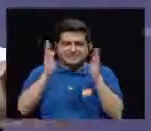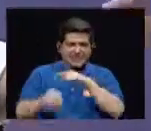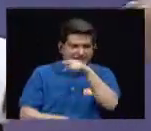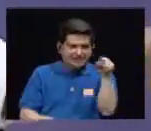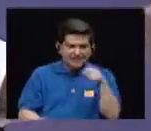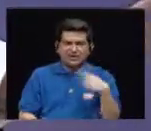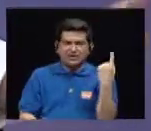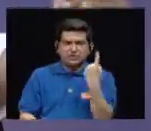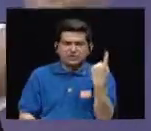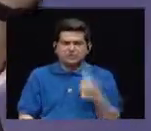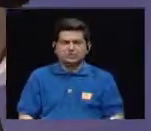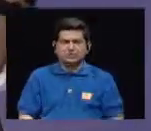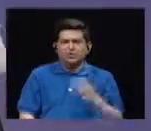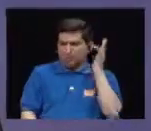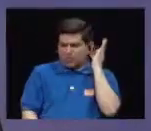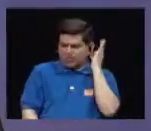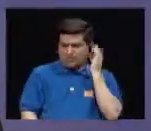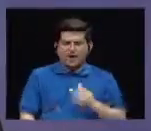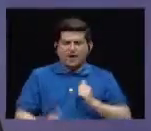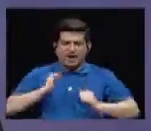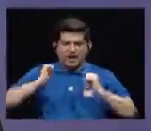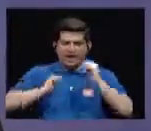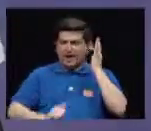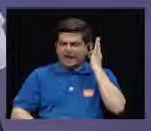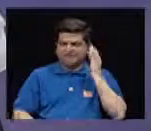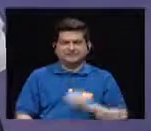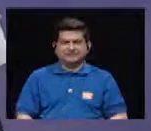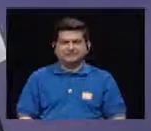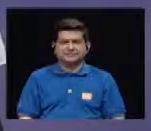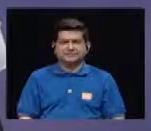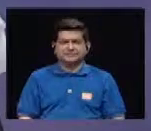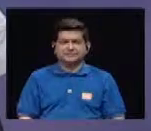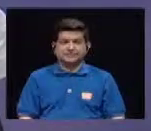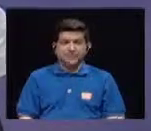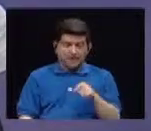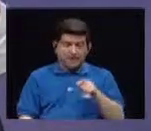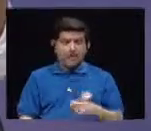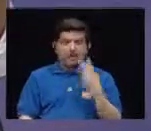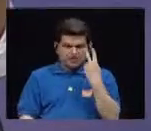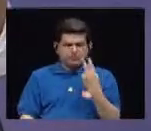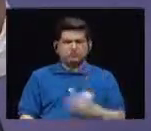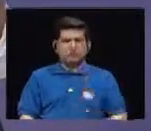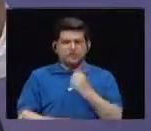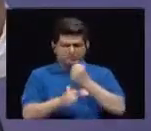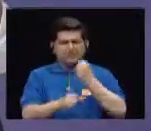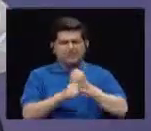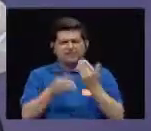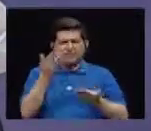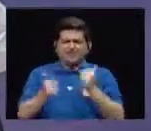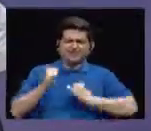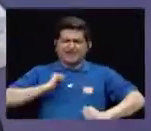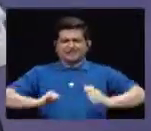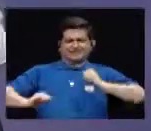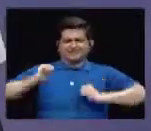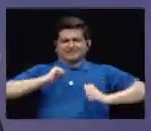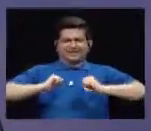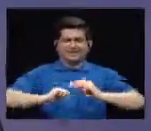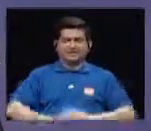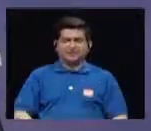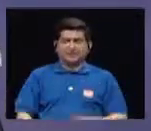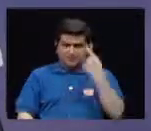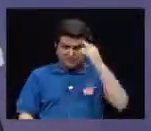ellos, excepto la chica que es actriz de teatro, y se ve la actuación que es un tanto teatral, o sea, digamos